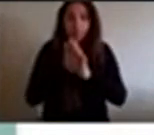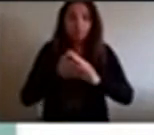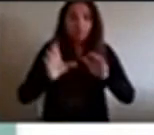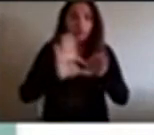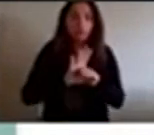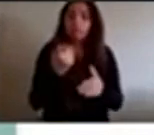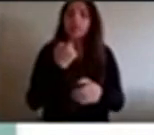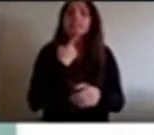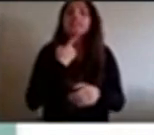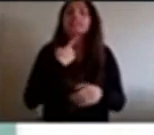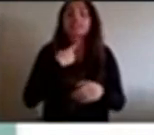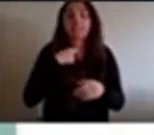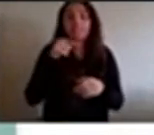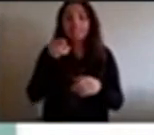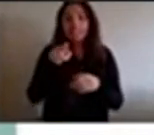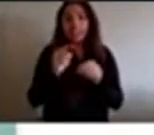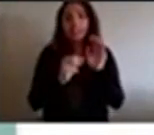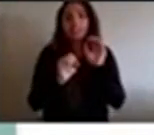tu intervención.